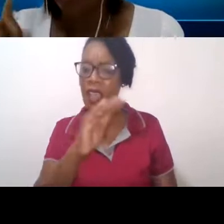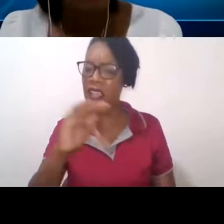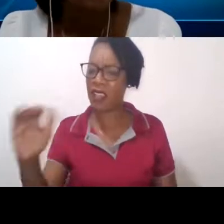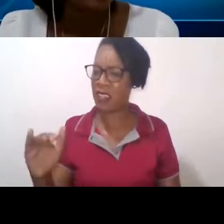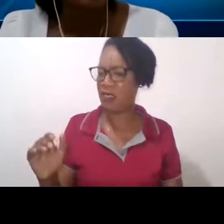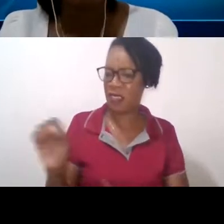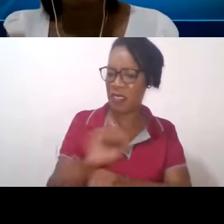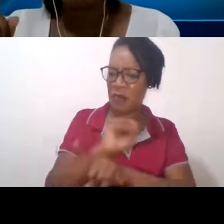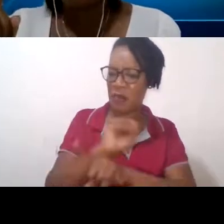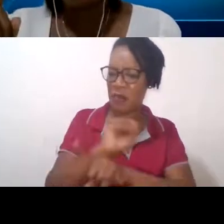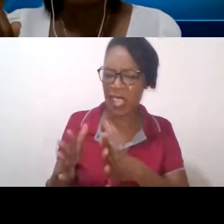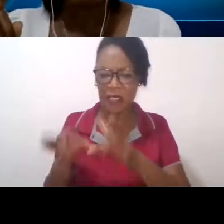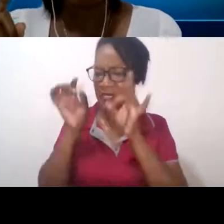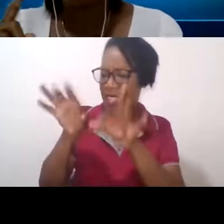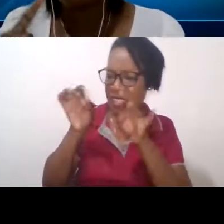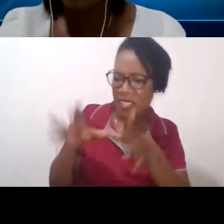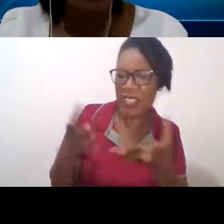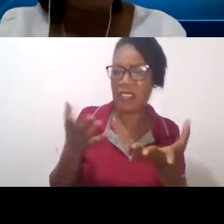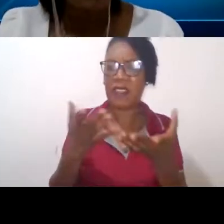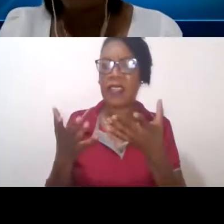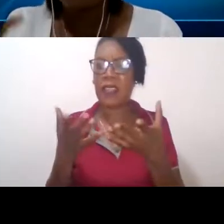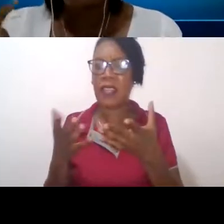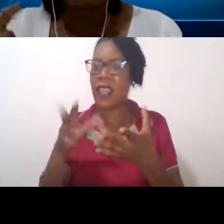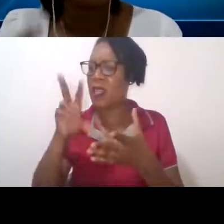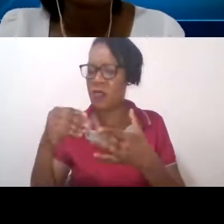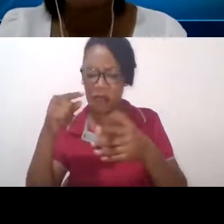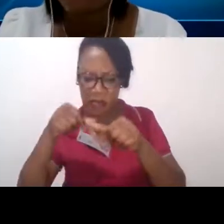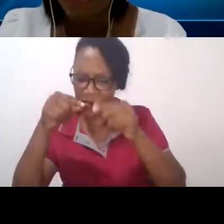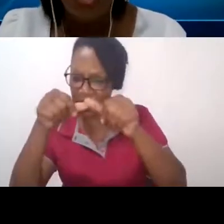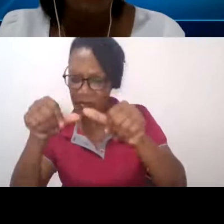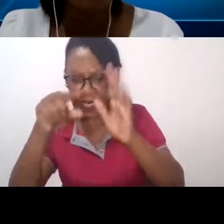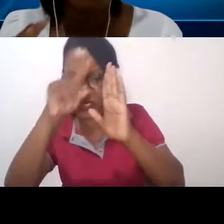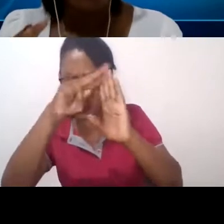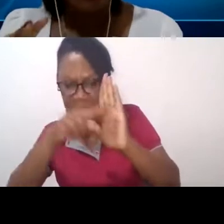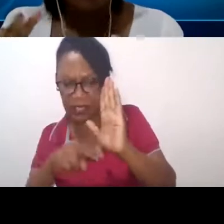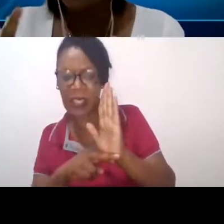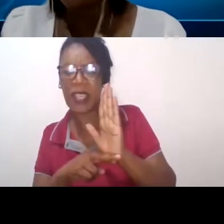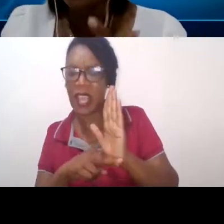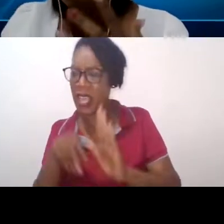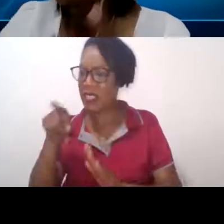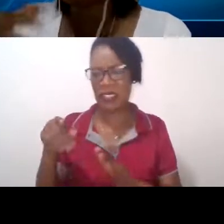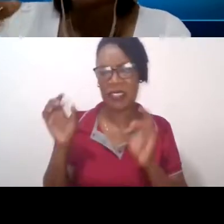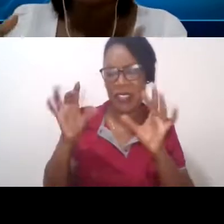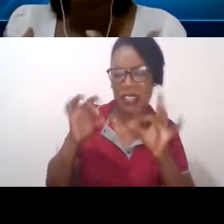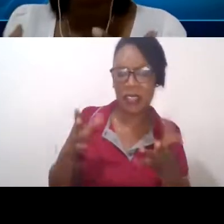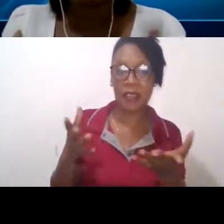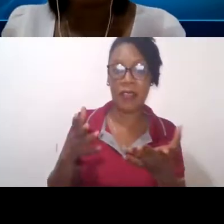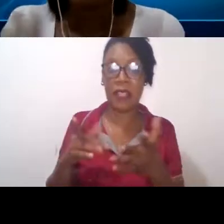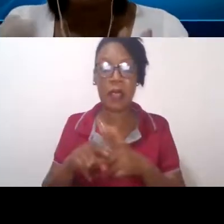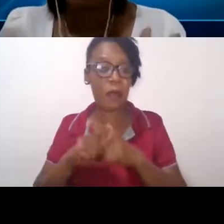violento, agresivo, no sigue las reglas, está desafiando, y ya empezamos a